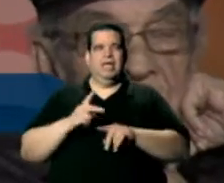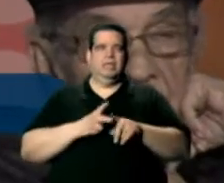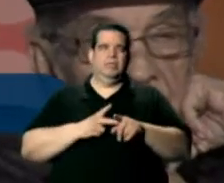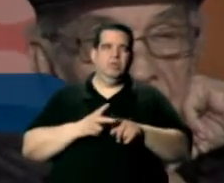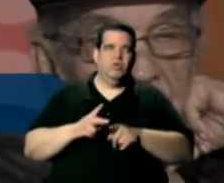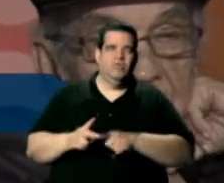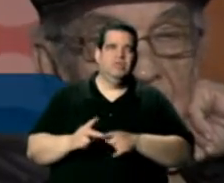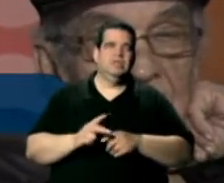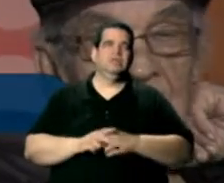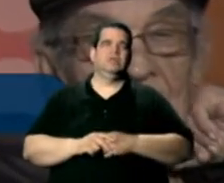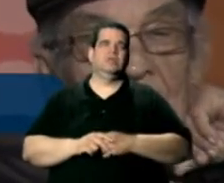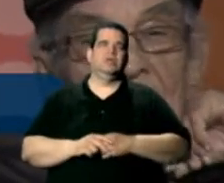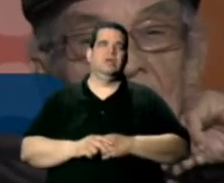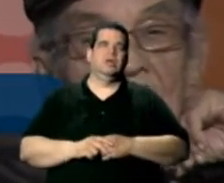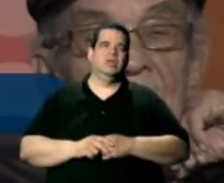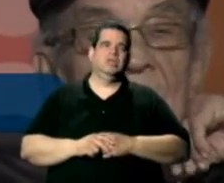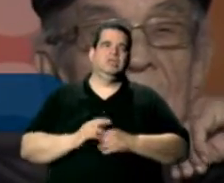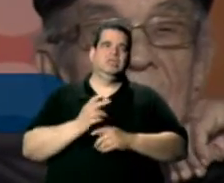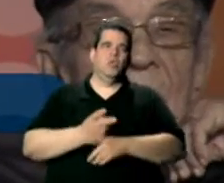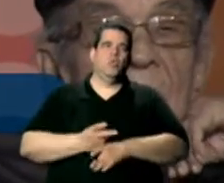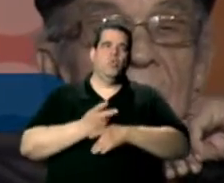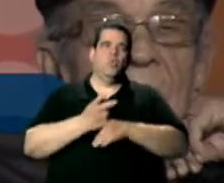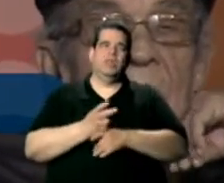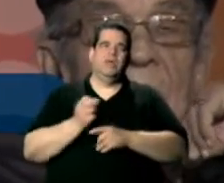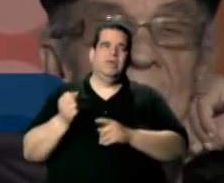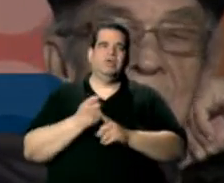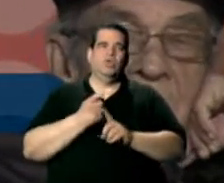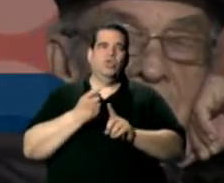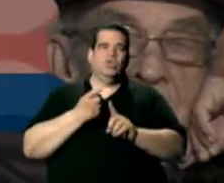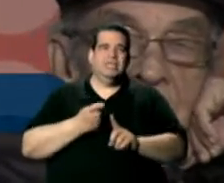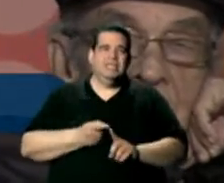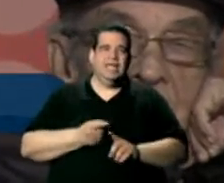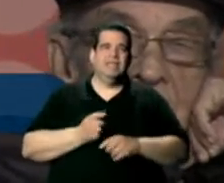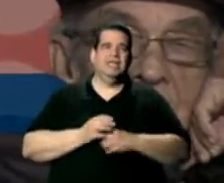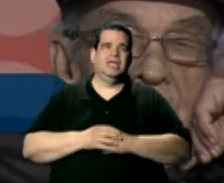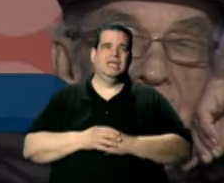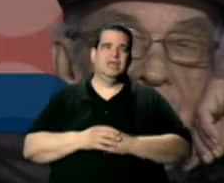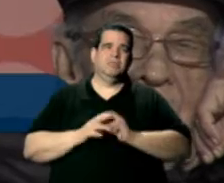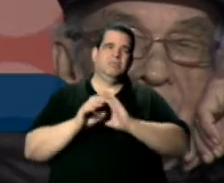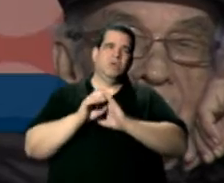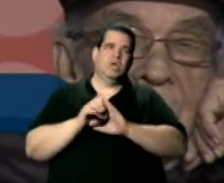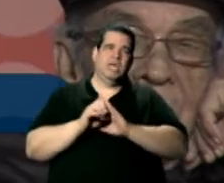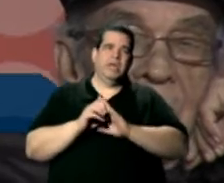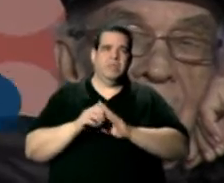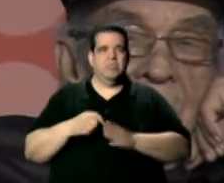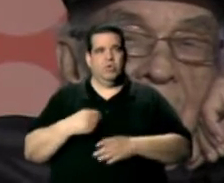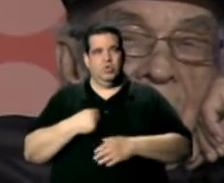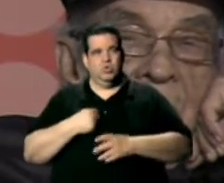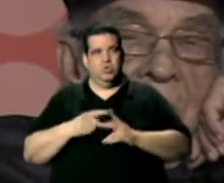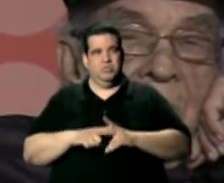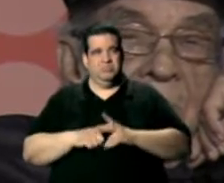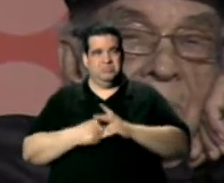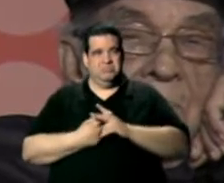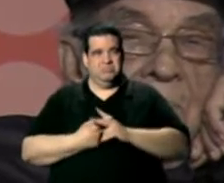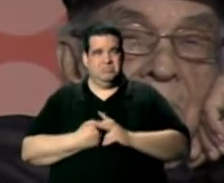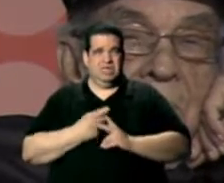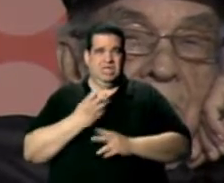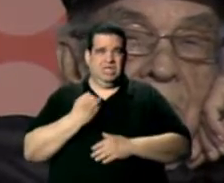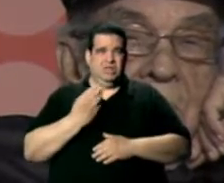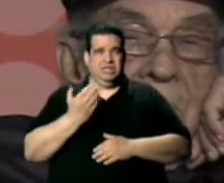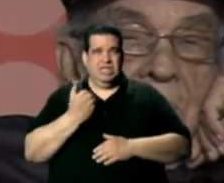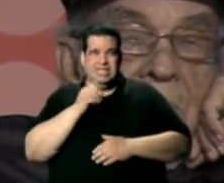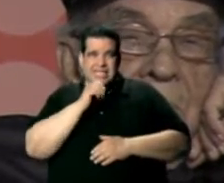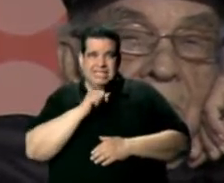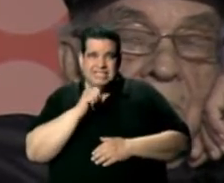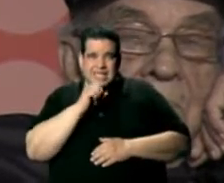profesional, en donde se cuidaban todos los detalles. Y en donde, por ejemplo, yo que empecé a los 14,